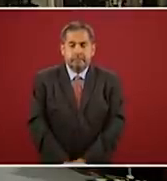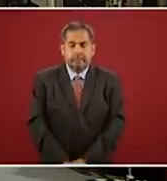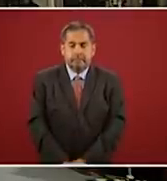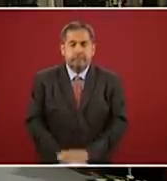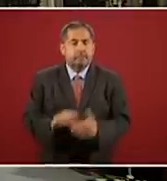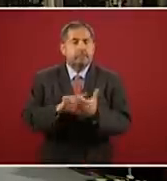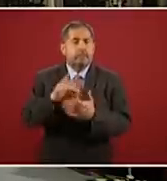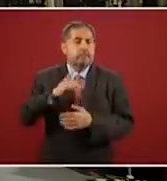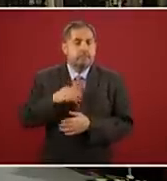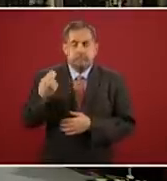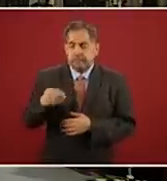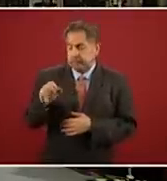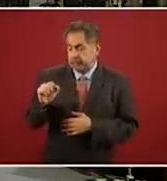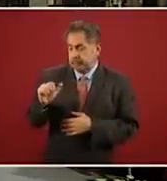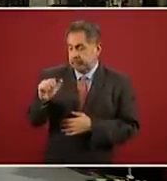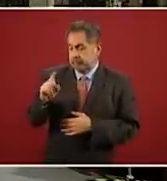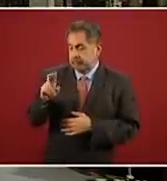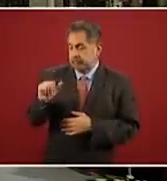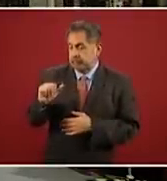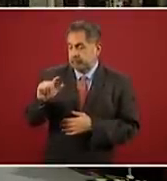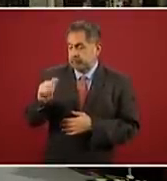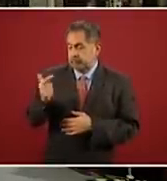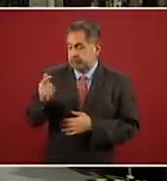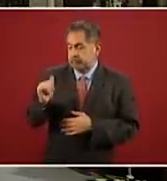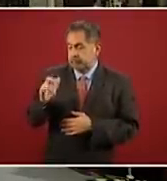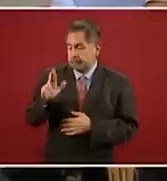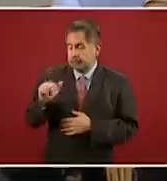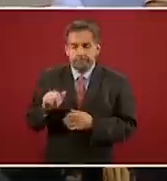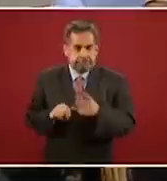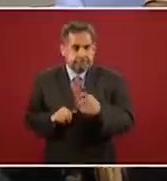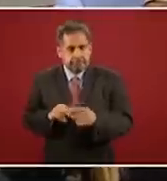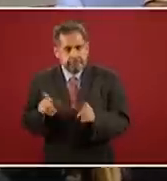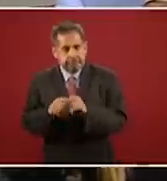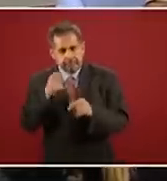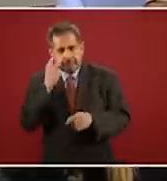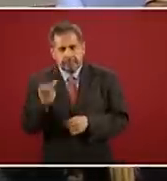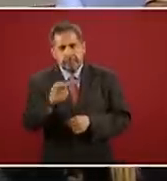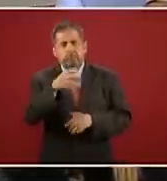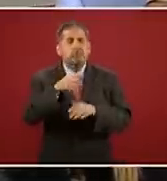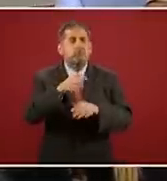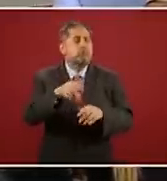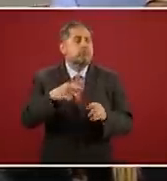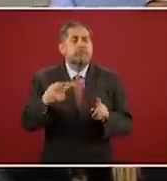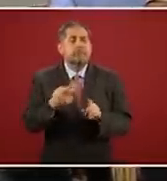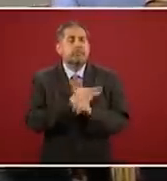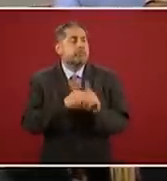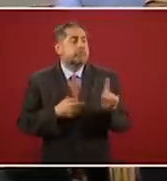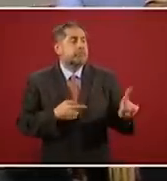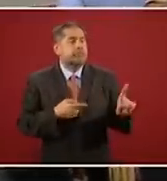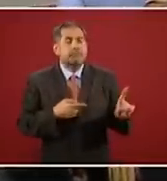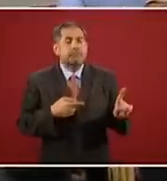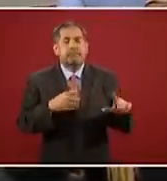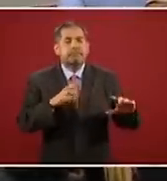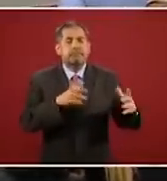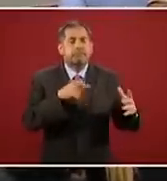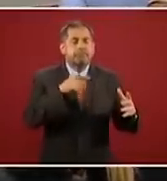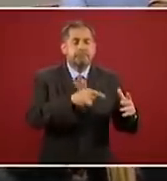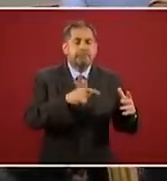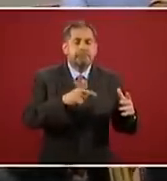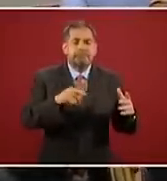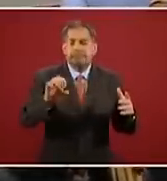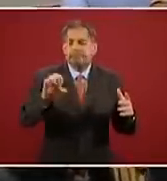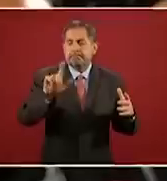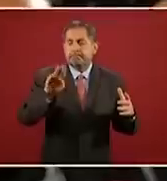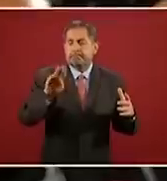Muchas gracias. Sandra Aguilera, de Grupo Larsa Comunicaciones. Yo nada más quería preguntarle acerca de la liberación de los bienes de la maestra